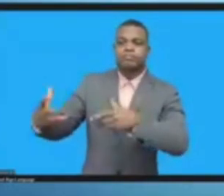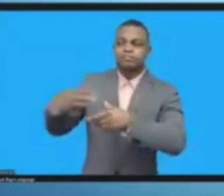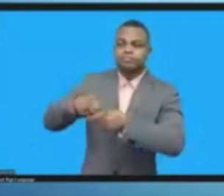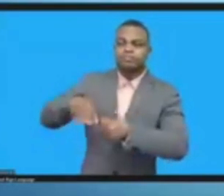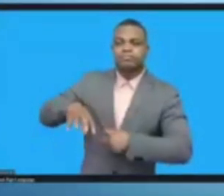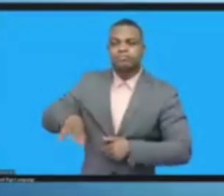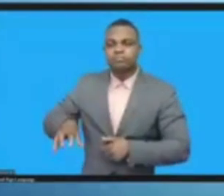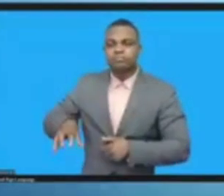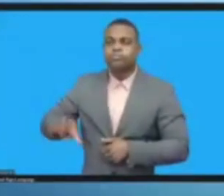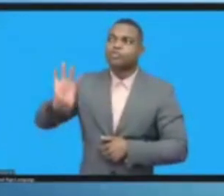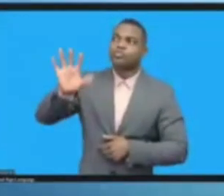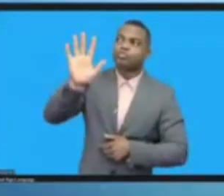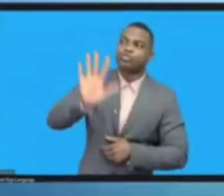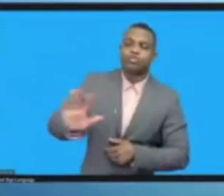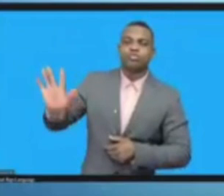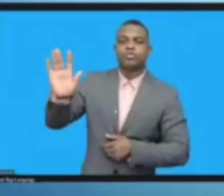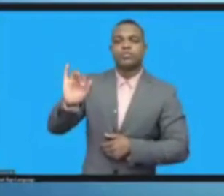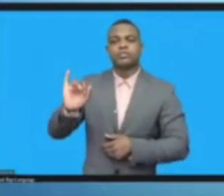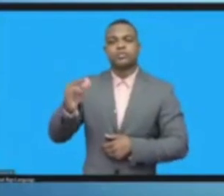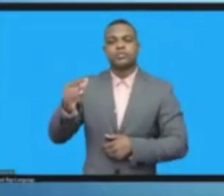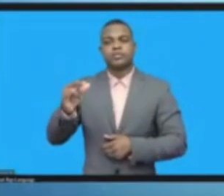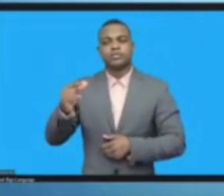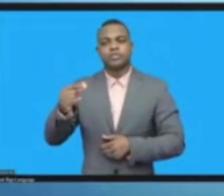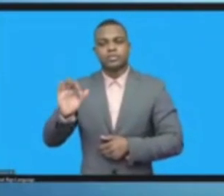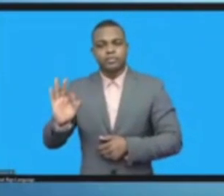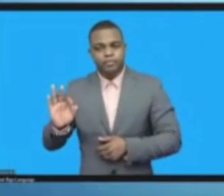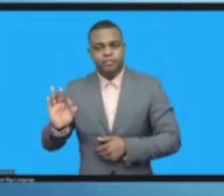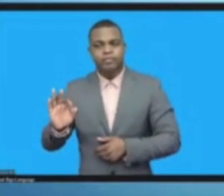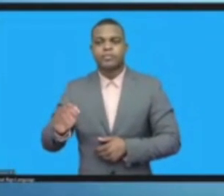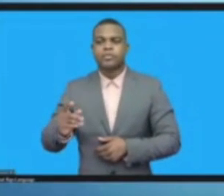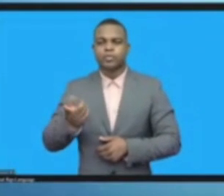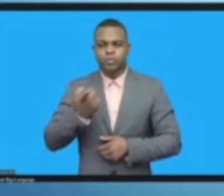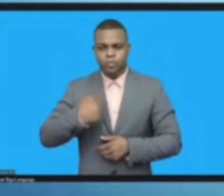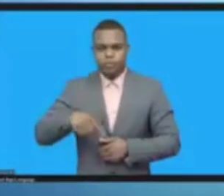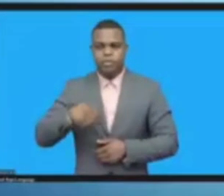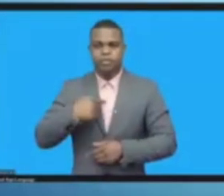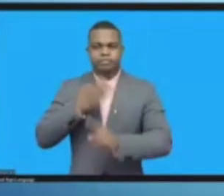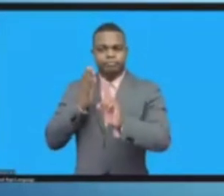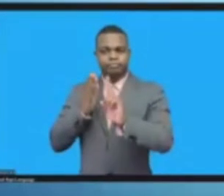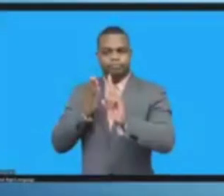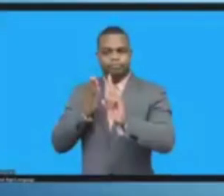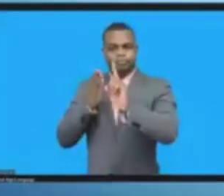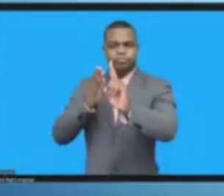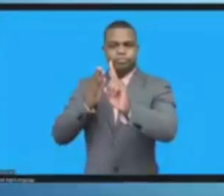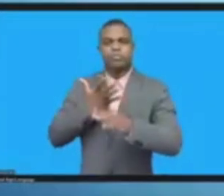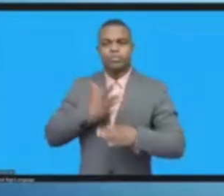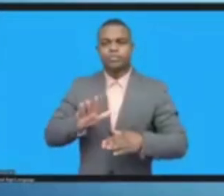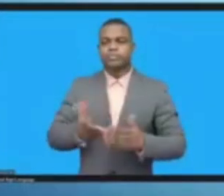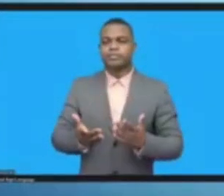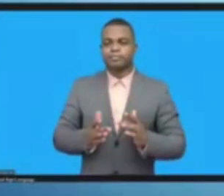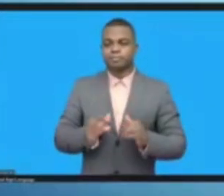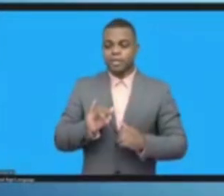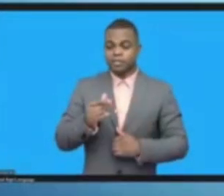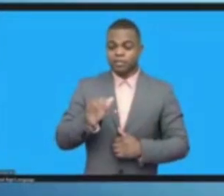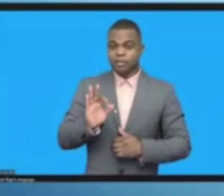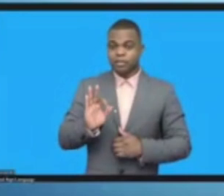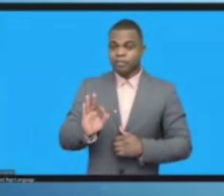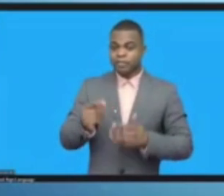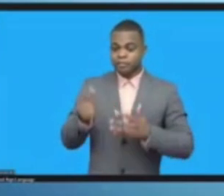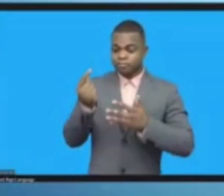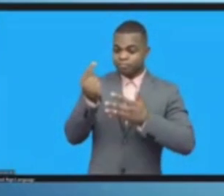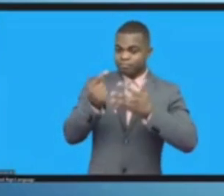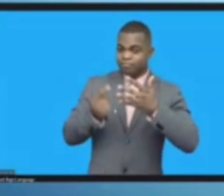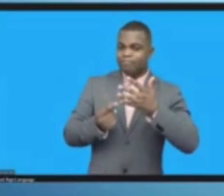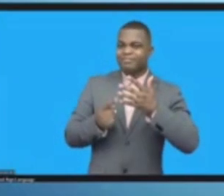las conclusiones de mi jefe compartiéndolo con otros organismos que son importantes para la sanidad y función de la internet y el ecosistema que